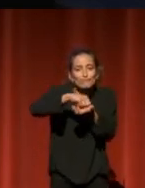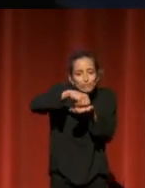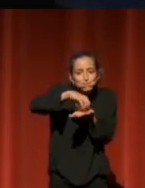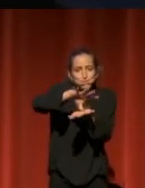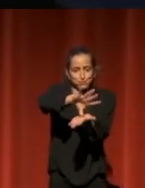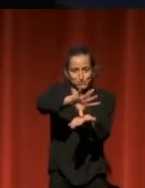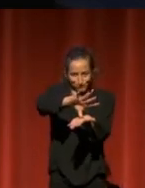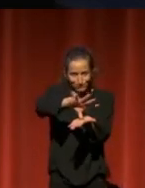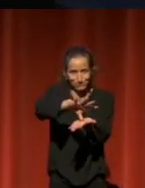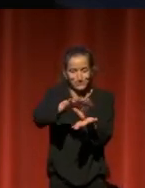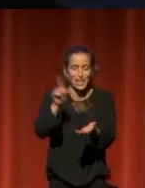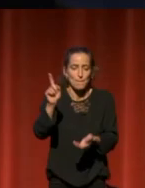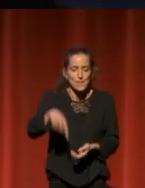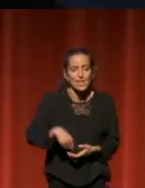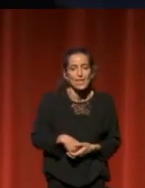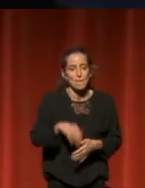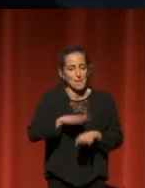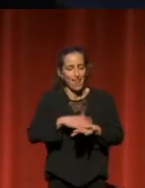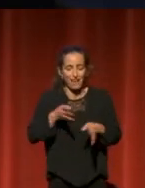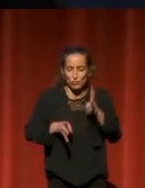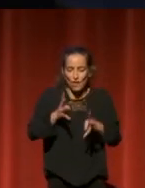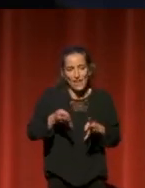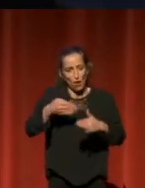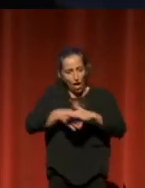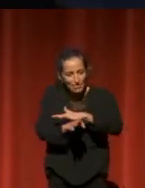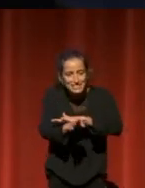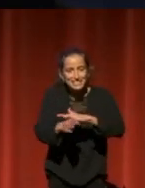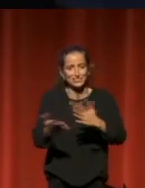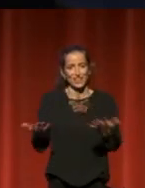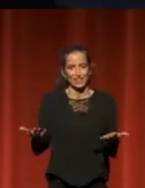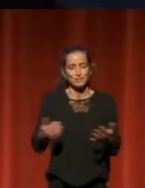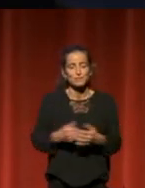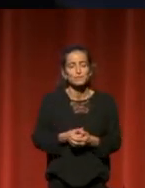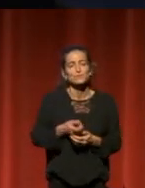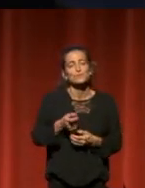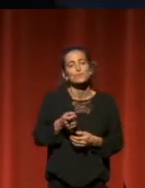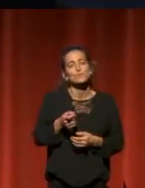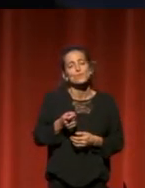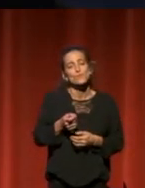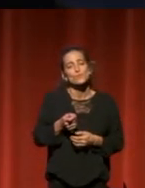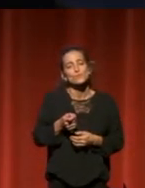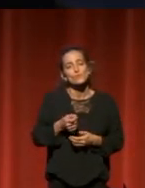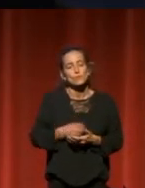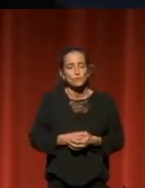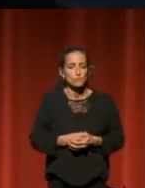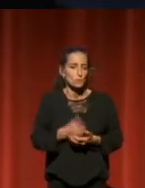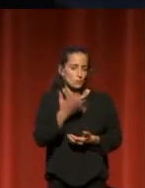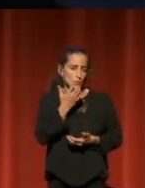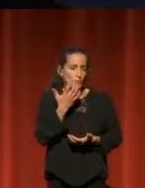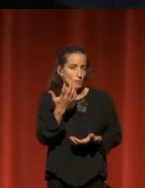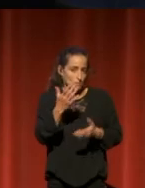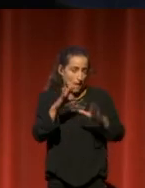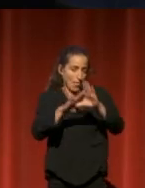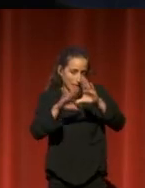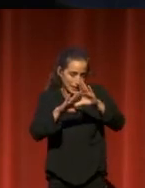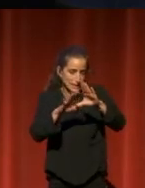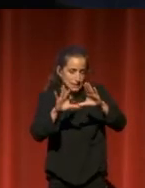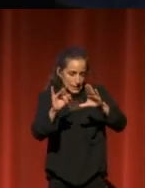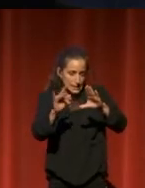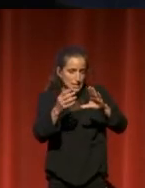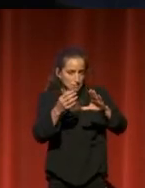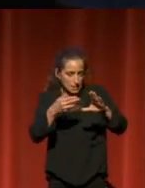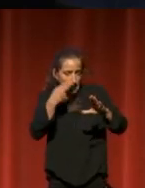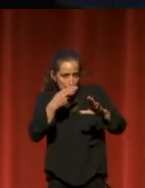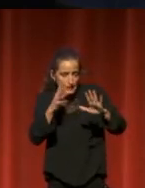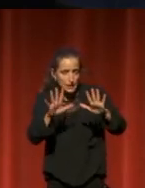cómo luchar al mismo tiempo contra un foco que en este caso puede ser Madrid, pero que al mismo tiempo la centralidad que para